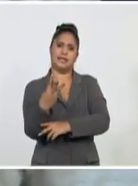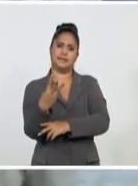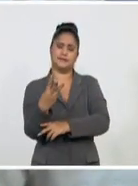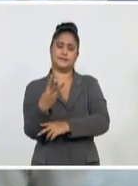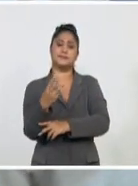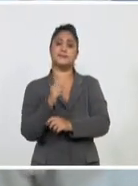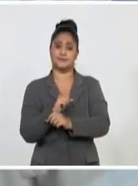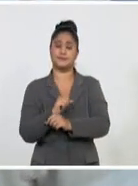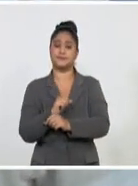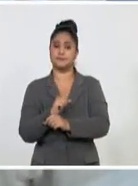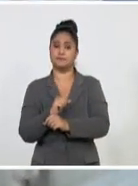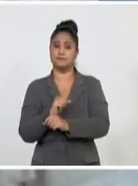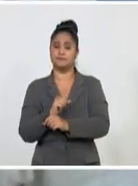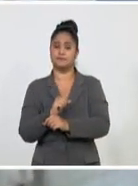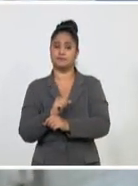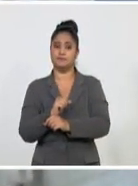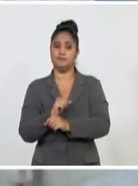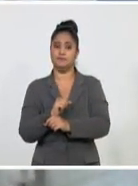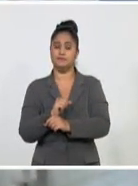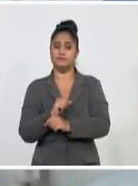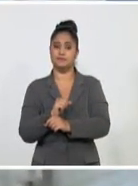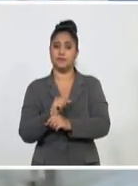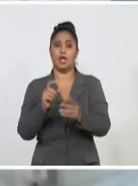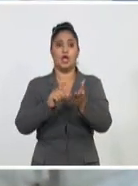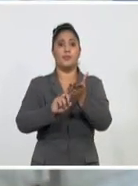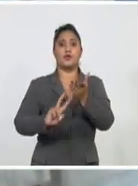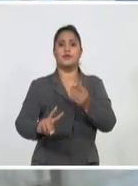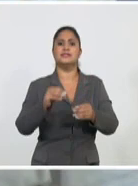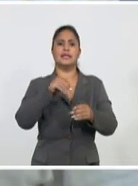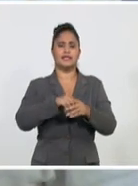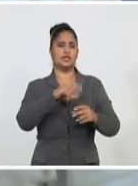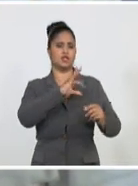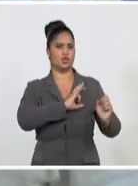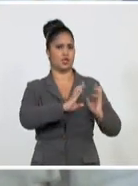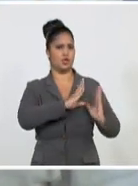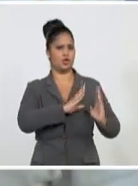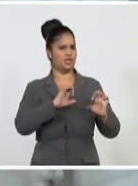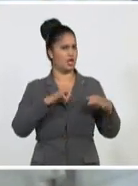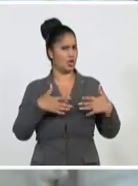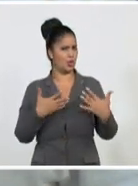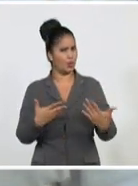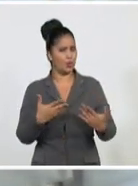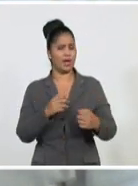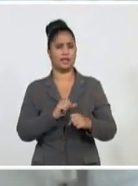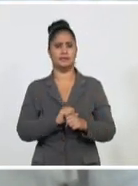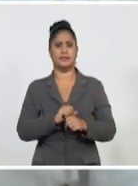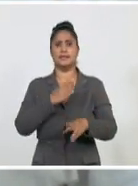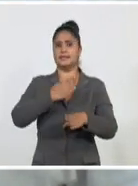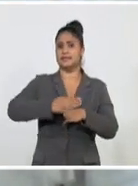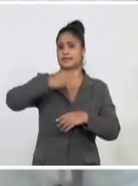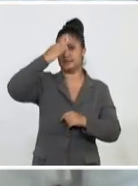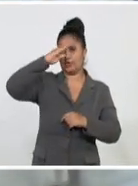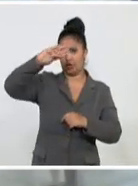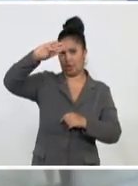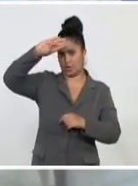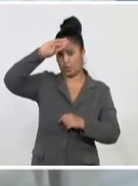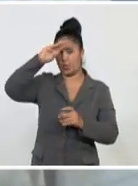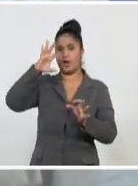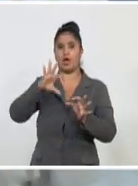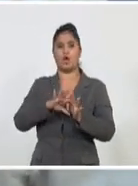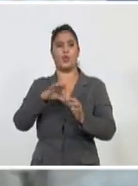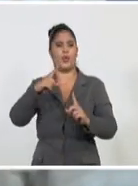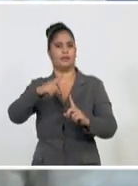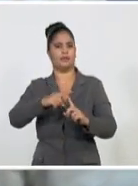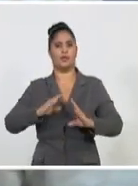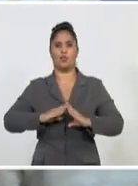en las provincias de Santiago de Cuba, Granma y Guantánamo, se han convertido en una plaza. Hoy todos estamos celebrando el Día Internacional de los